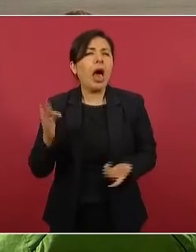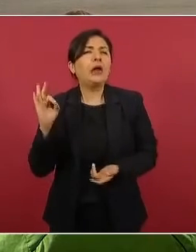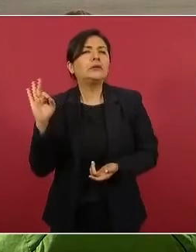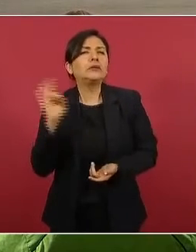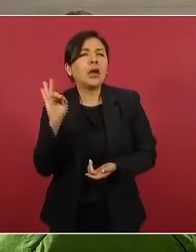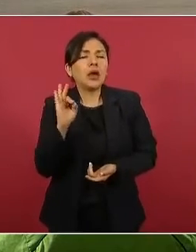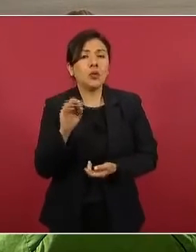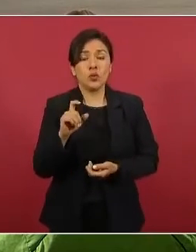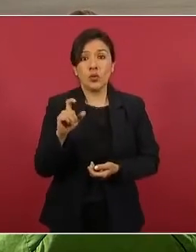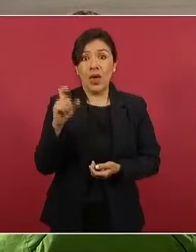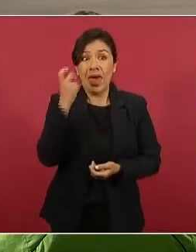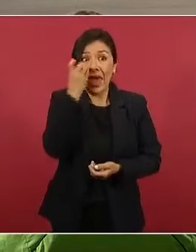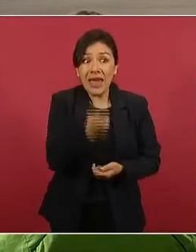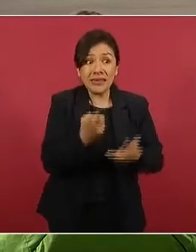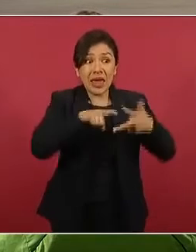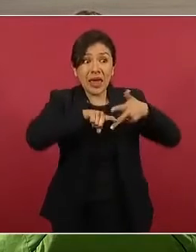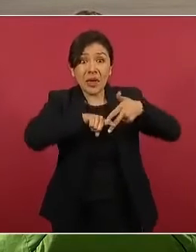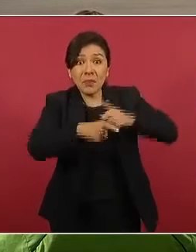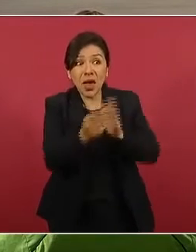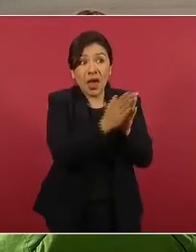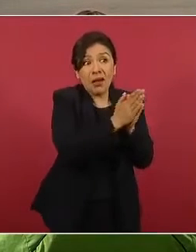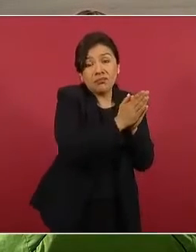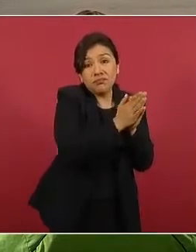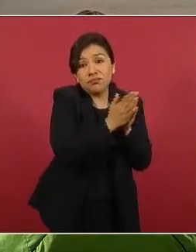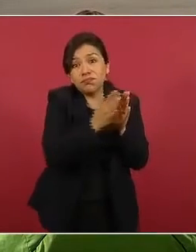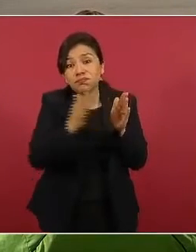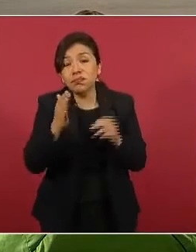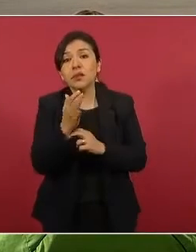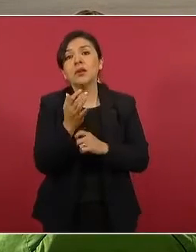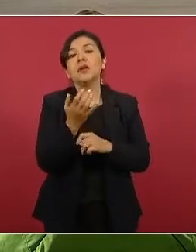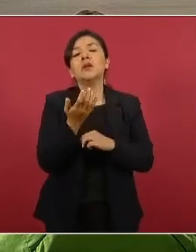a partir de entonces,